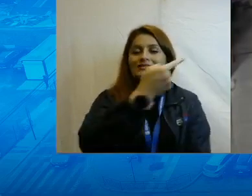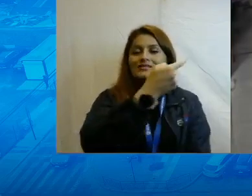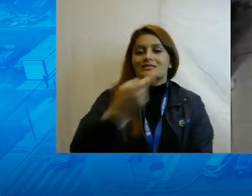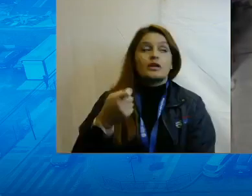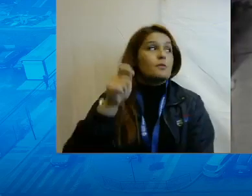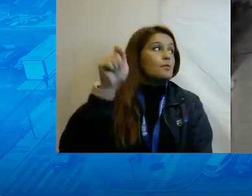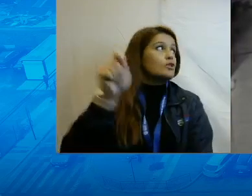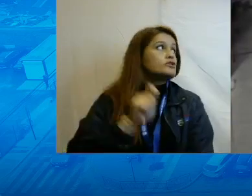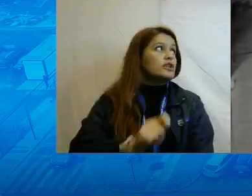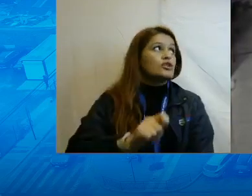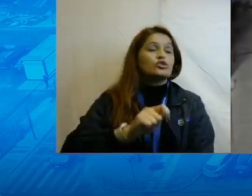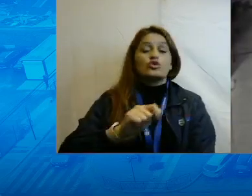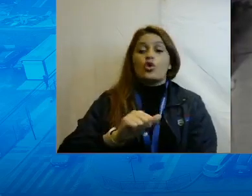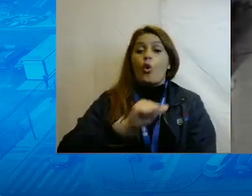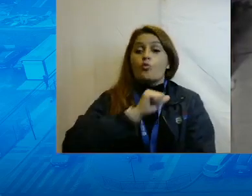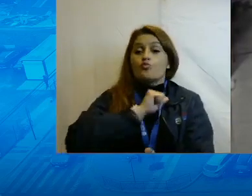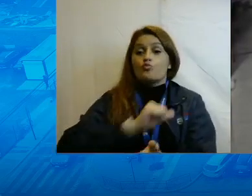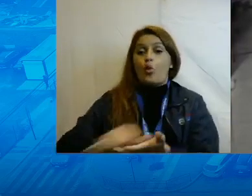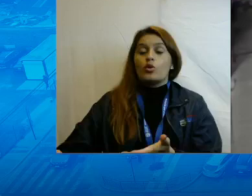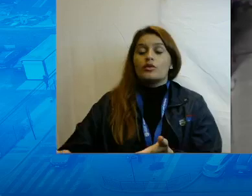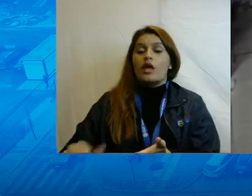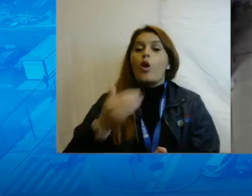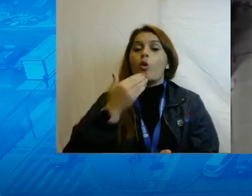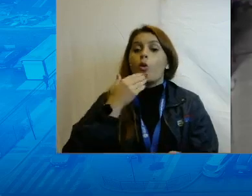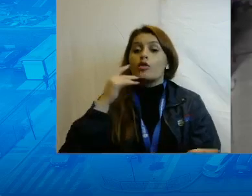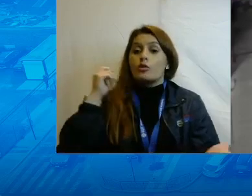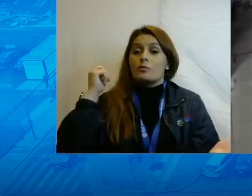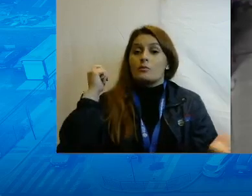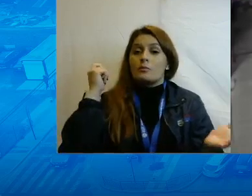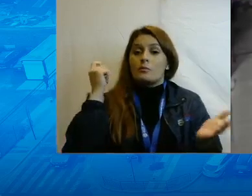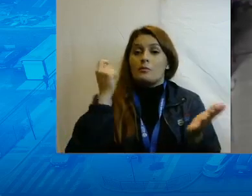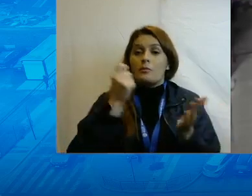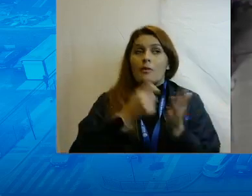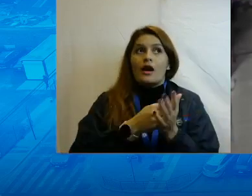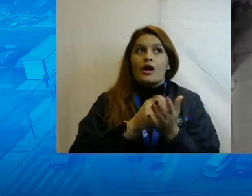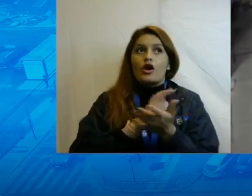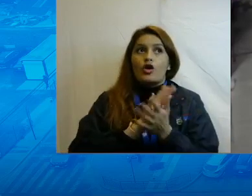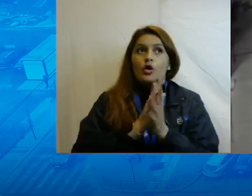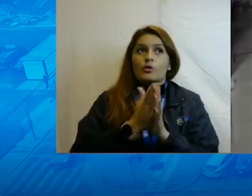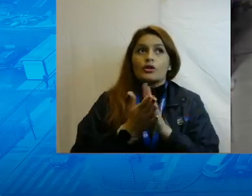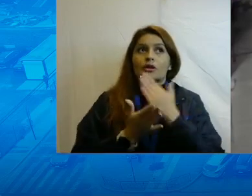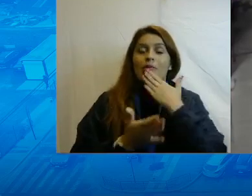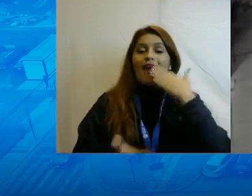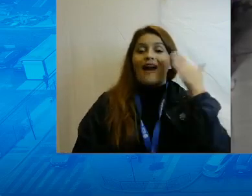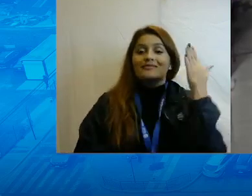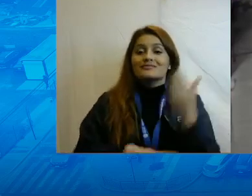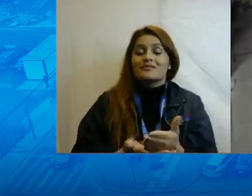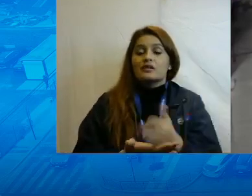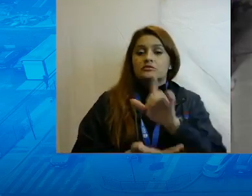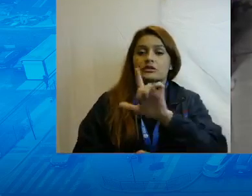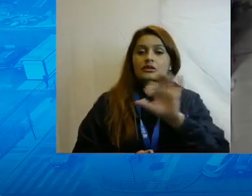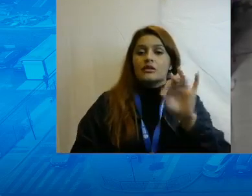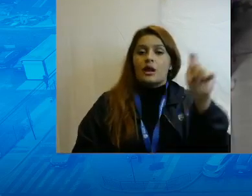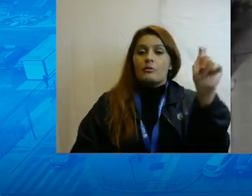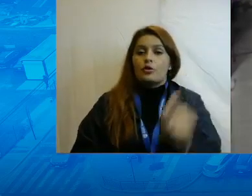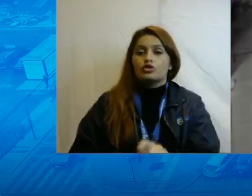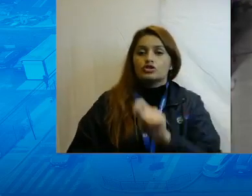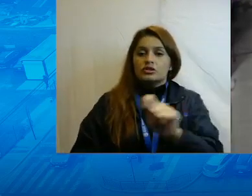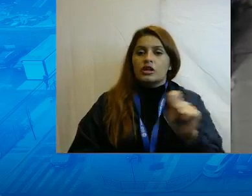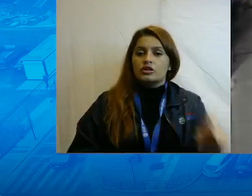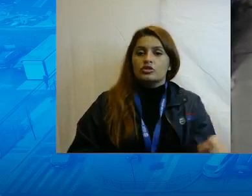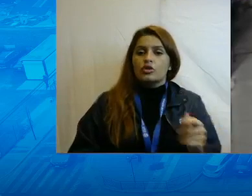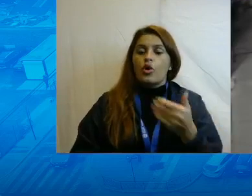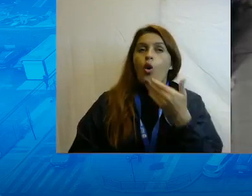e intereses cuando la deuda se pague al contado, como también condonar hasta el 70% de las multas e intereses en